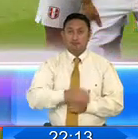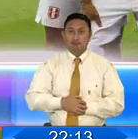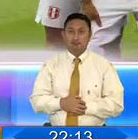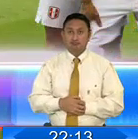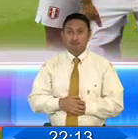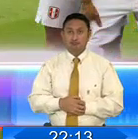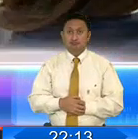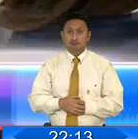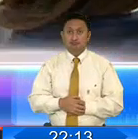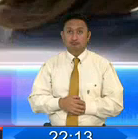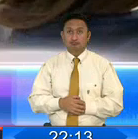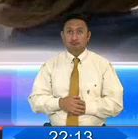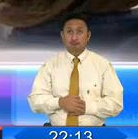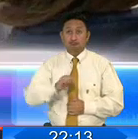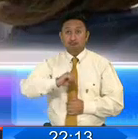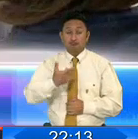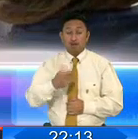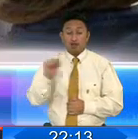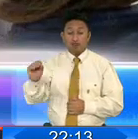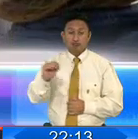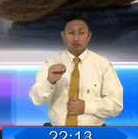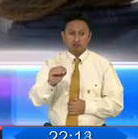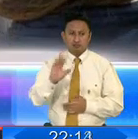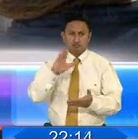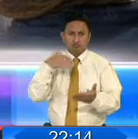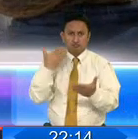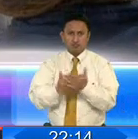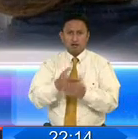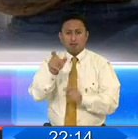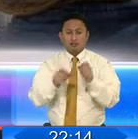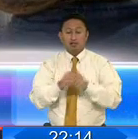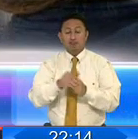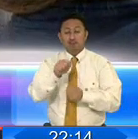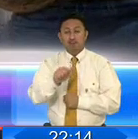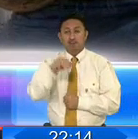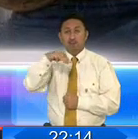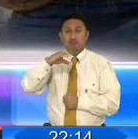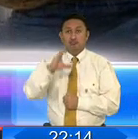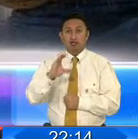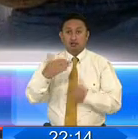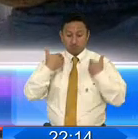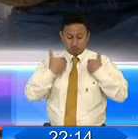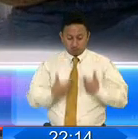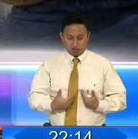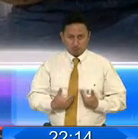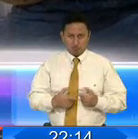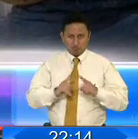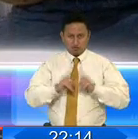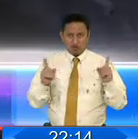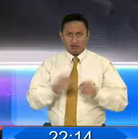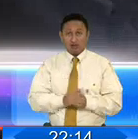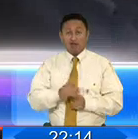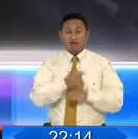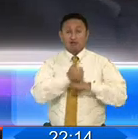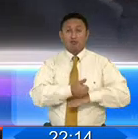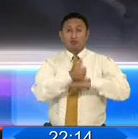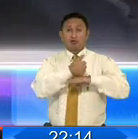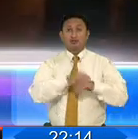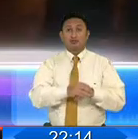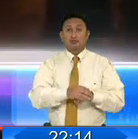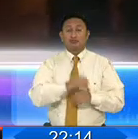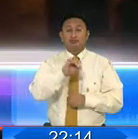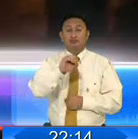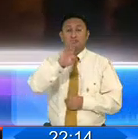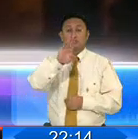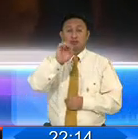el comunicado, cuando fueron notificados de la llegada de miembros de la AMC vestidos de civil, encabezados por la funcionaria Gabriela